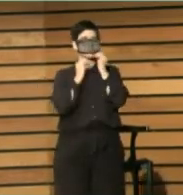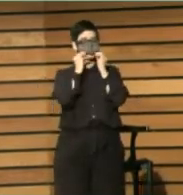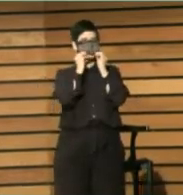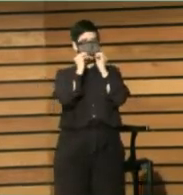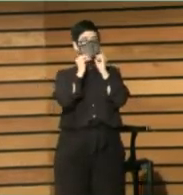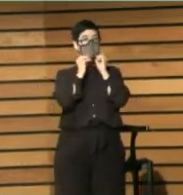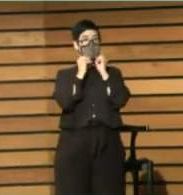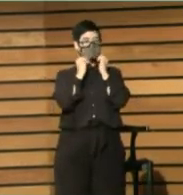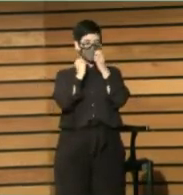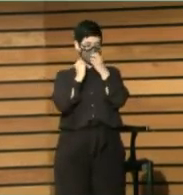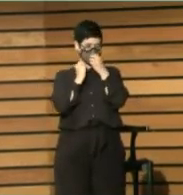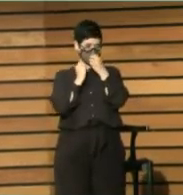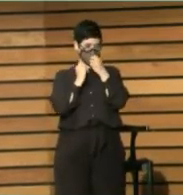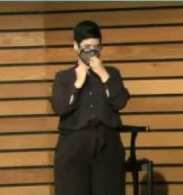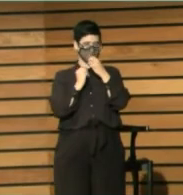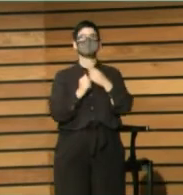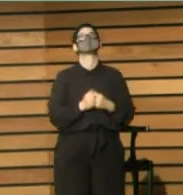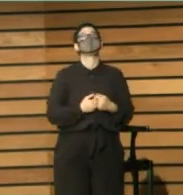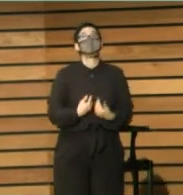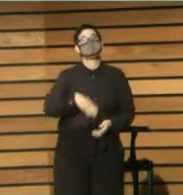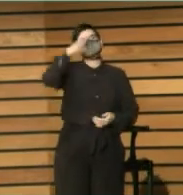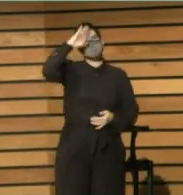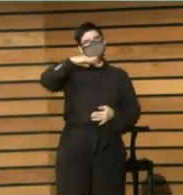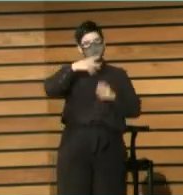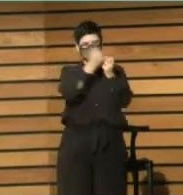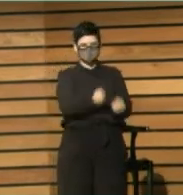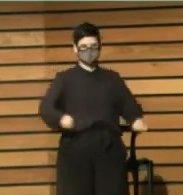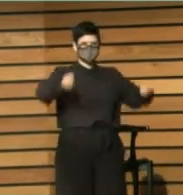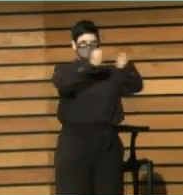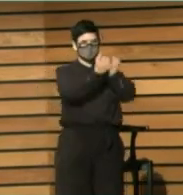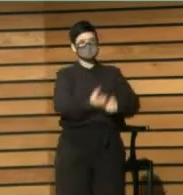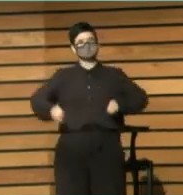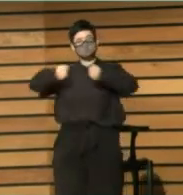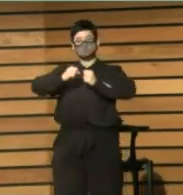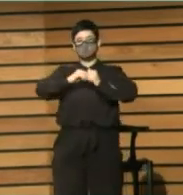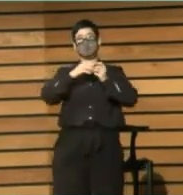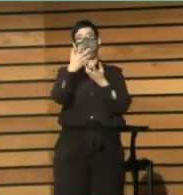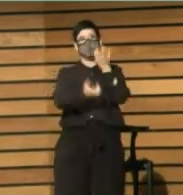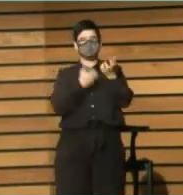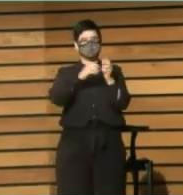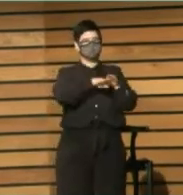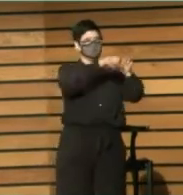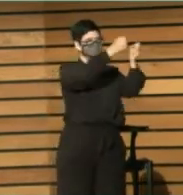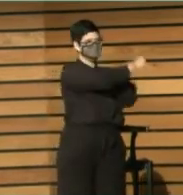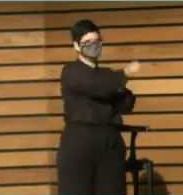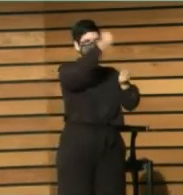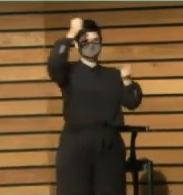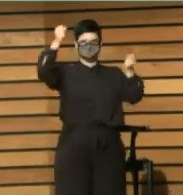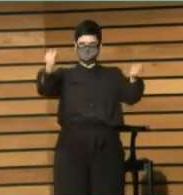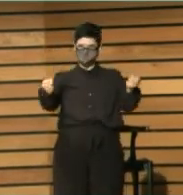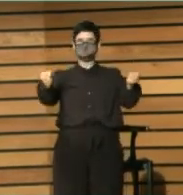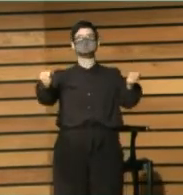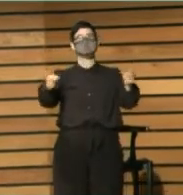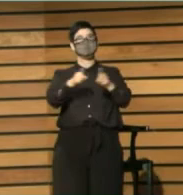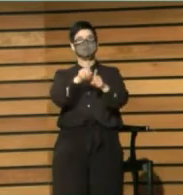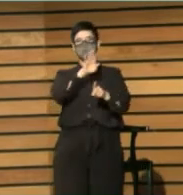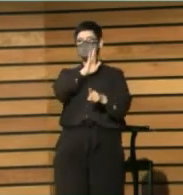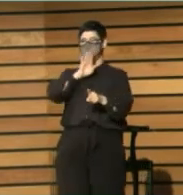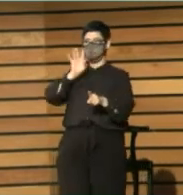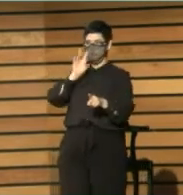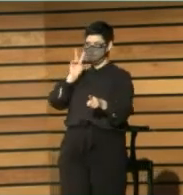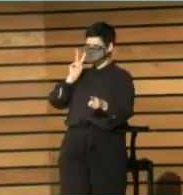mesa de la cocina y ante el estupor de mi madre, tan acostumbrada al estupor, él decía, es que estaban tan